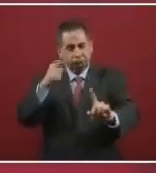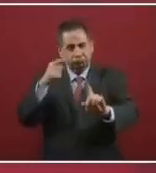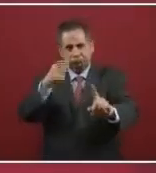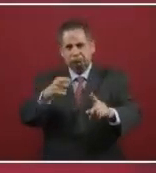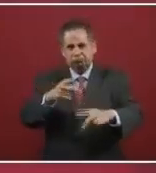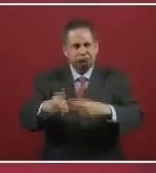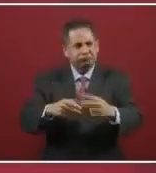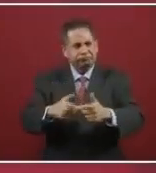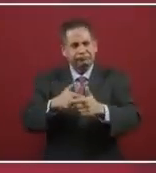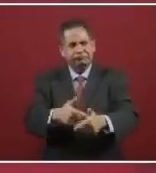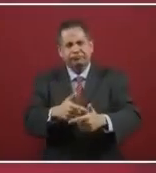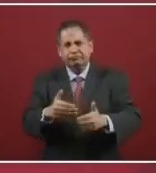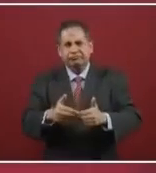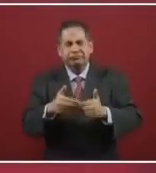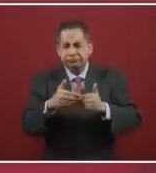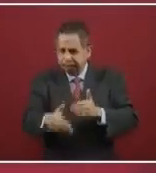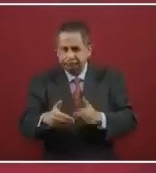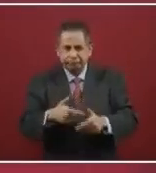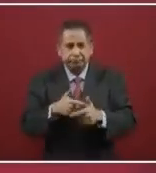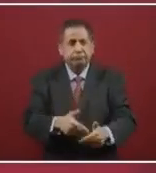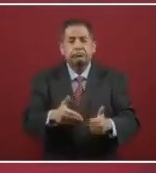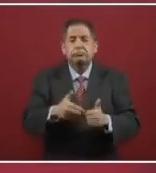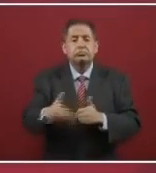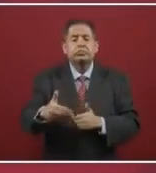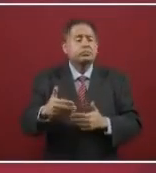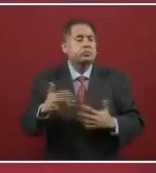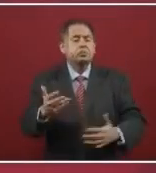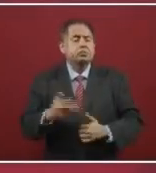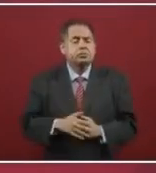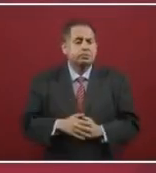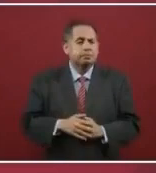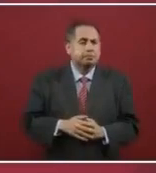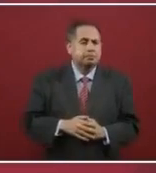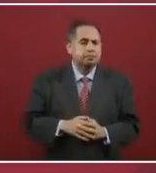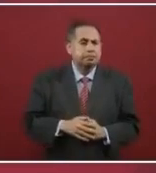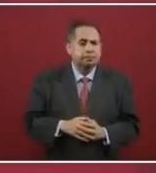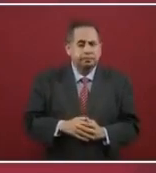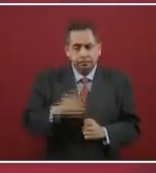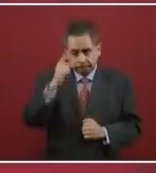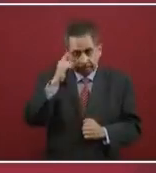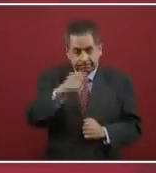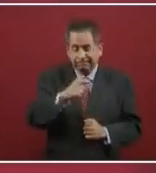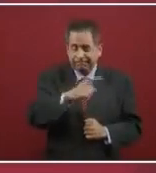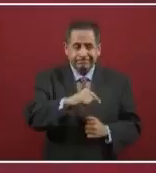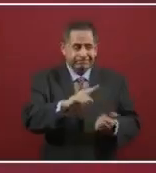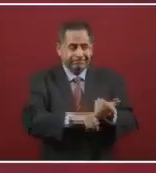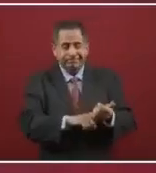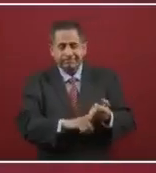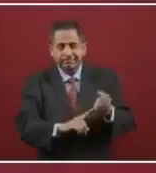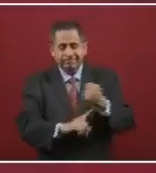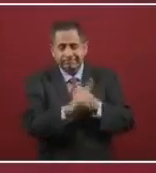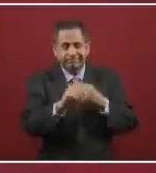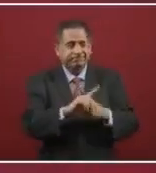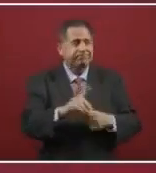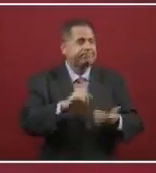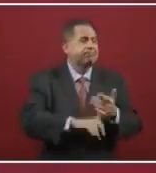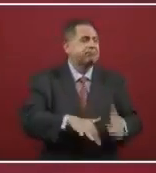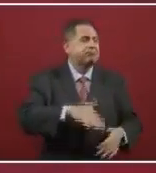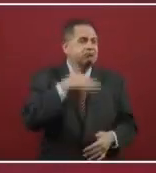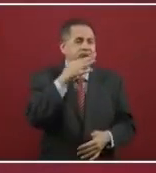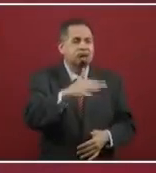vamos a seguir enfrentando el gravísimo problema de la